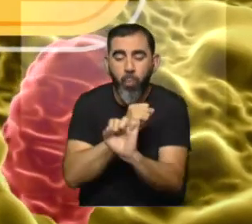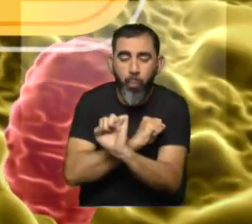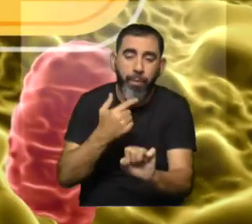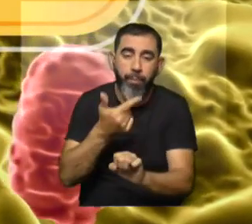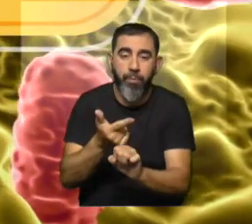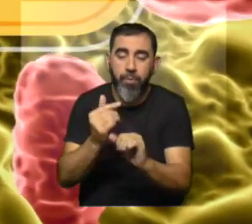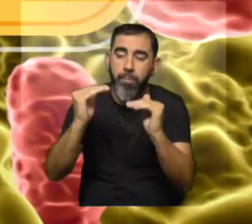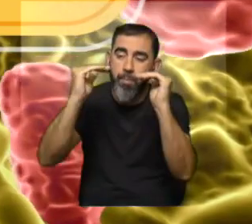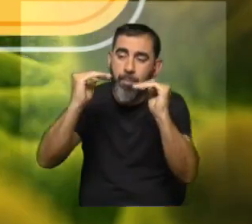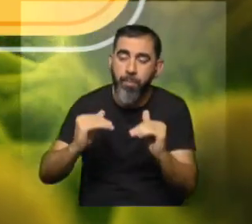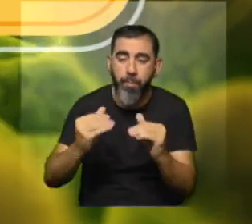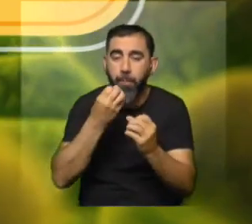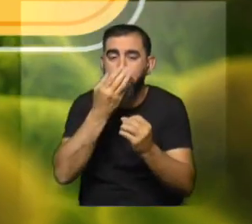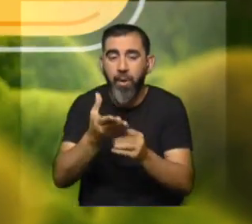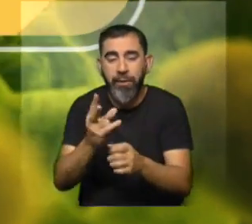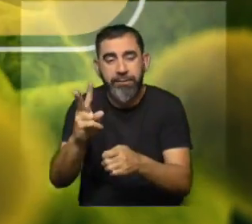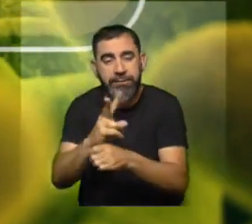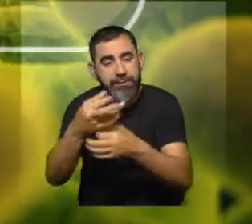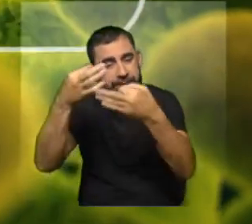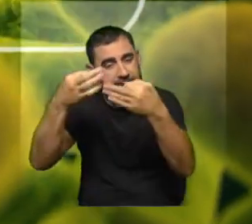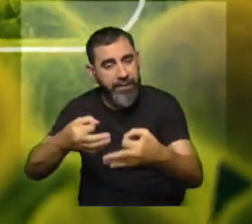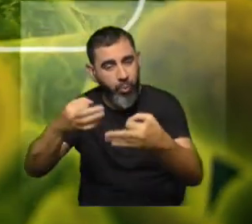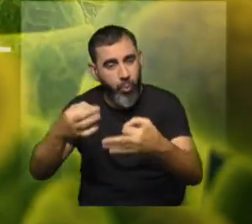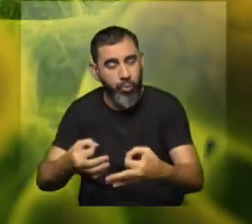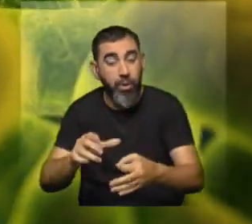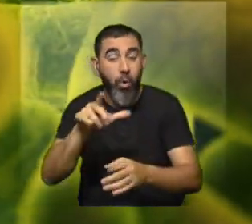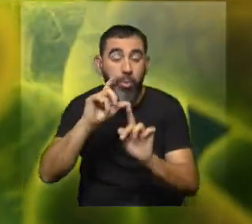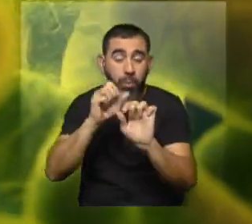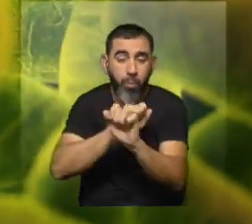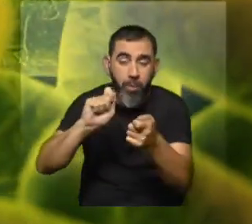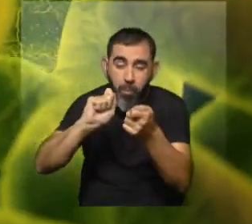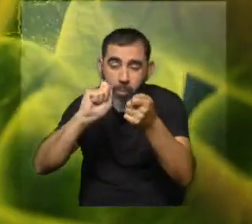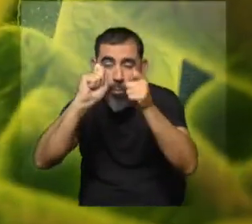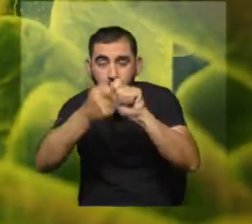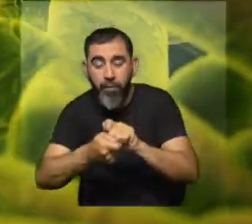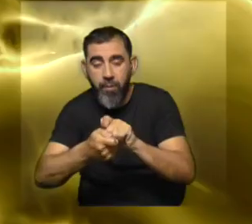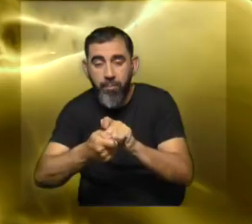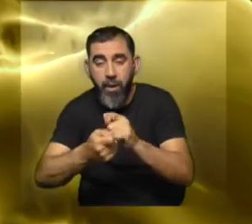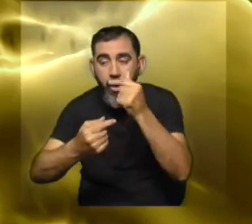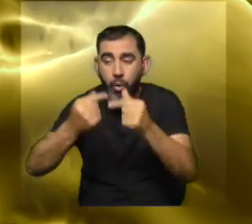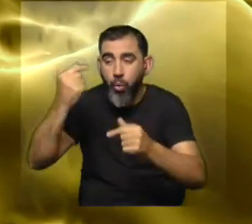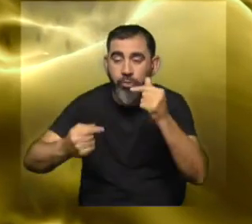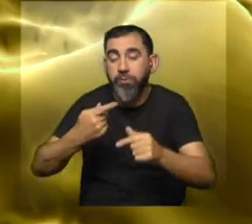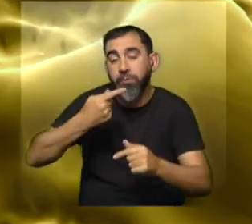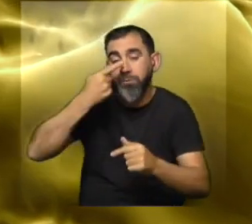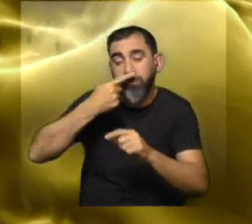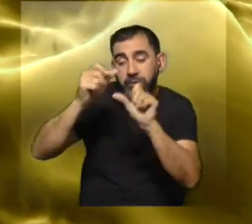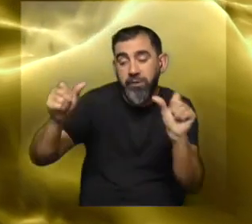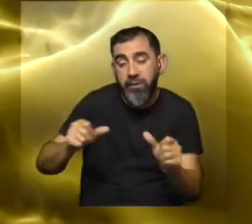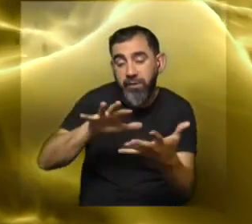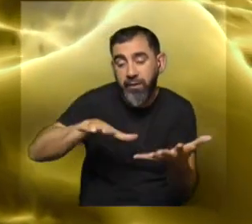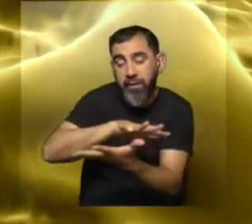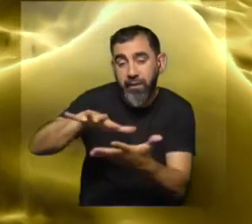ejemplo, atenuarla para que sea más segura y obviamente también nos permite modificarla para expresar cosas que nos interesan en el contexto